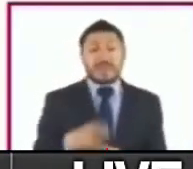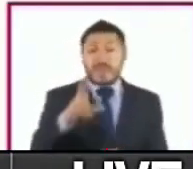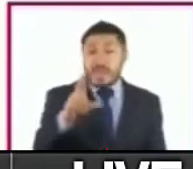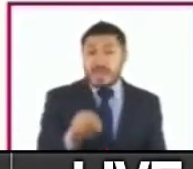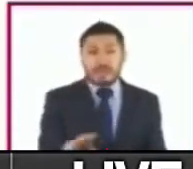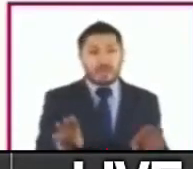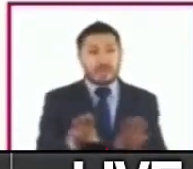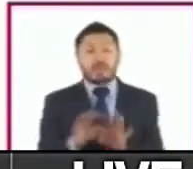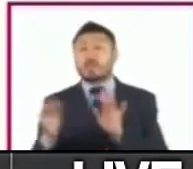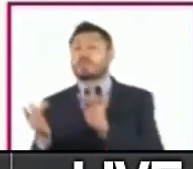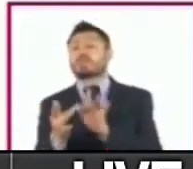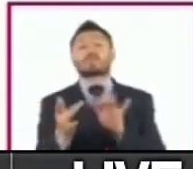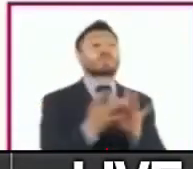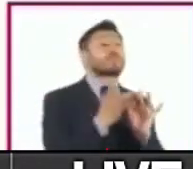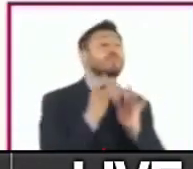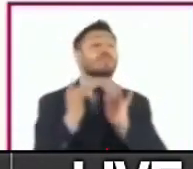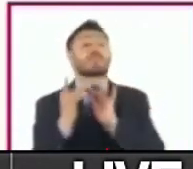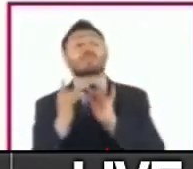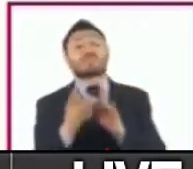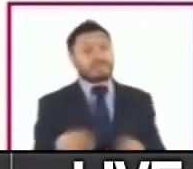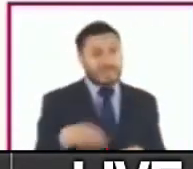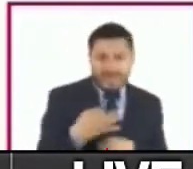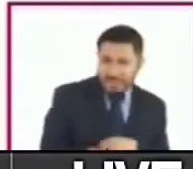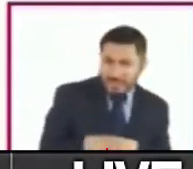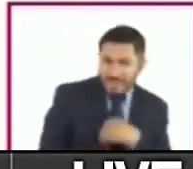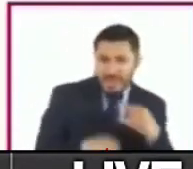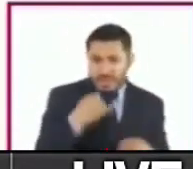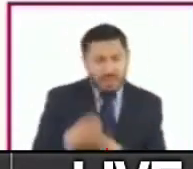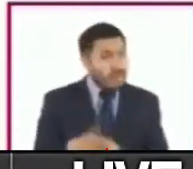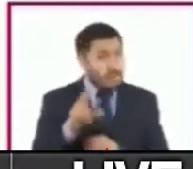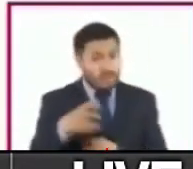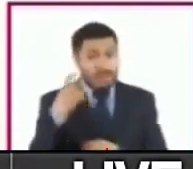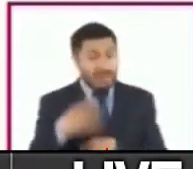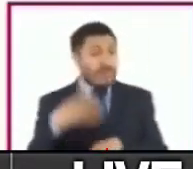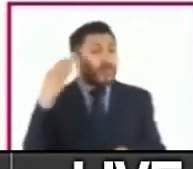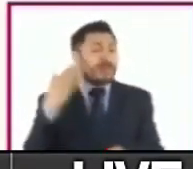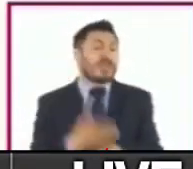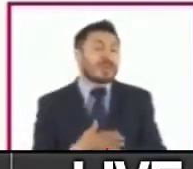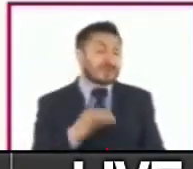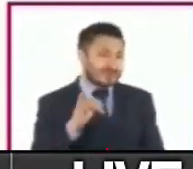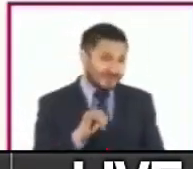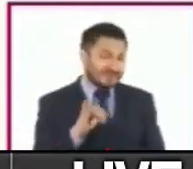de interacción durante el juego, ya que se penaliza como trampa.